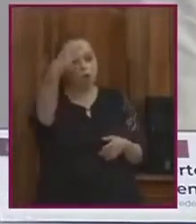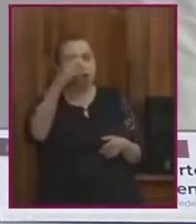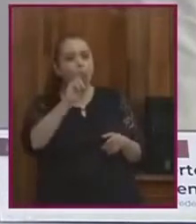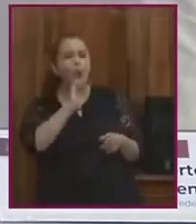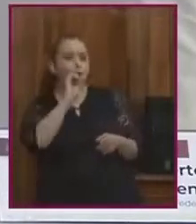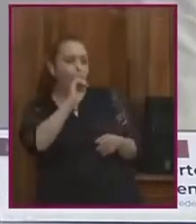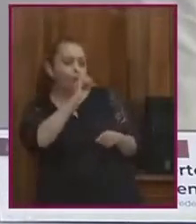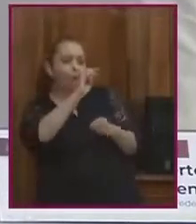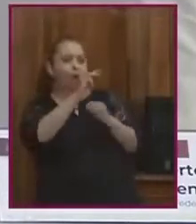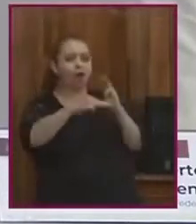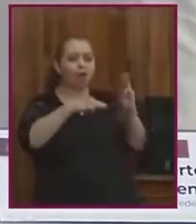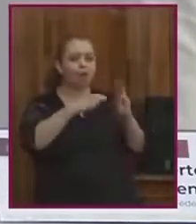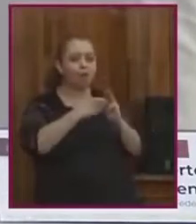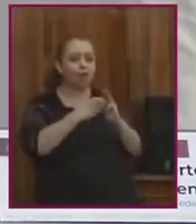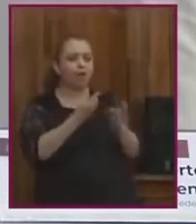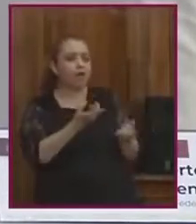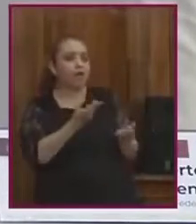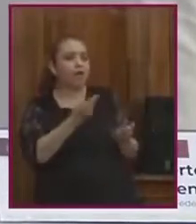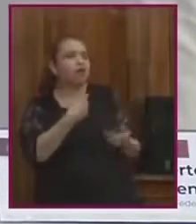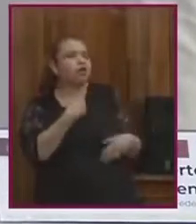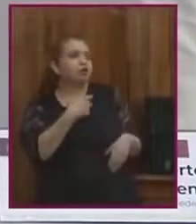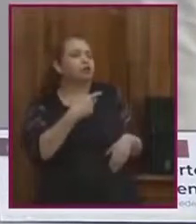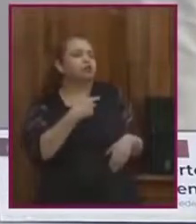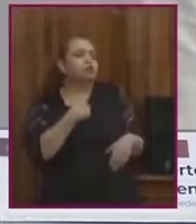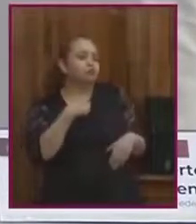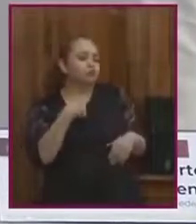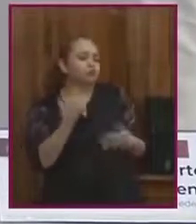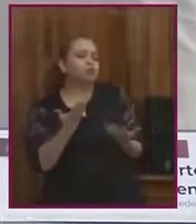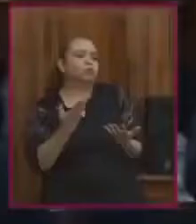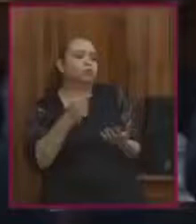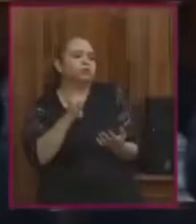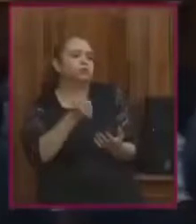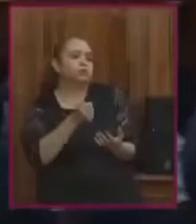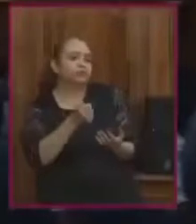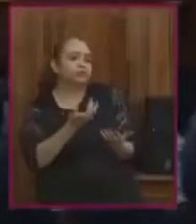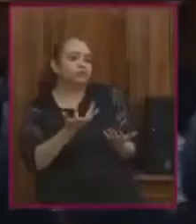somos, de lo que pertenecemos y de lo que nos pertenece?